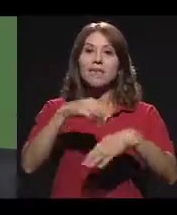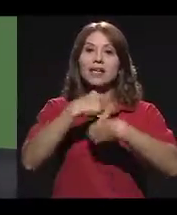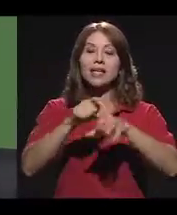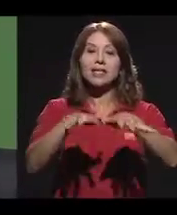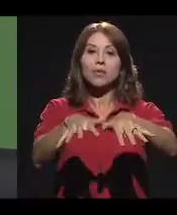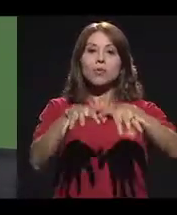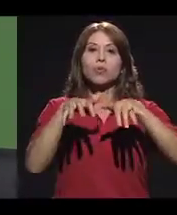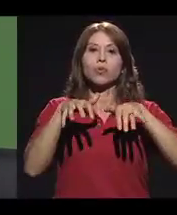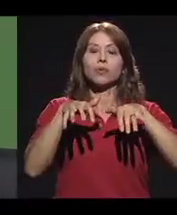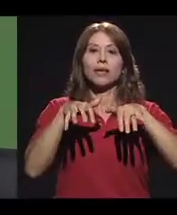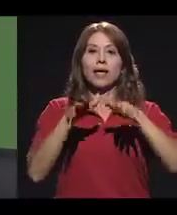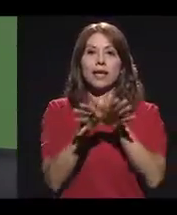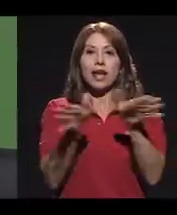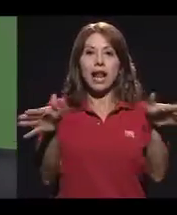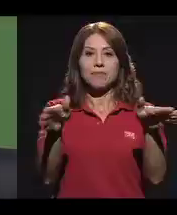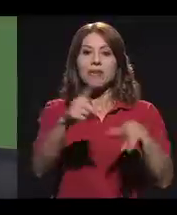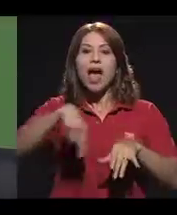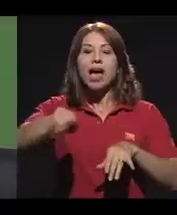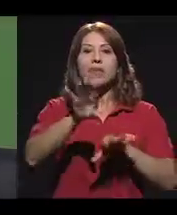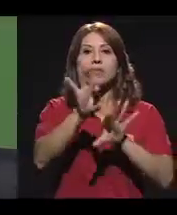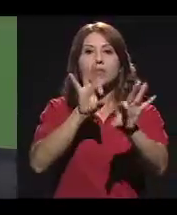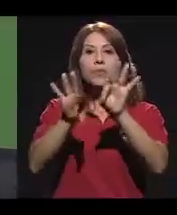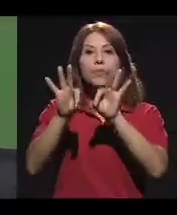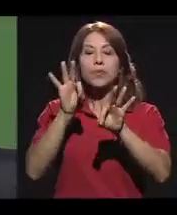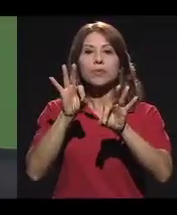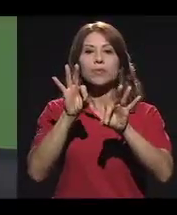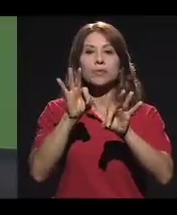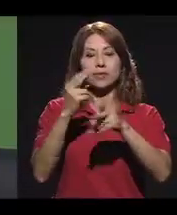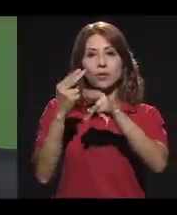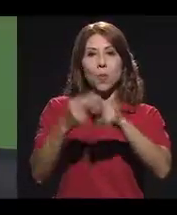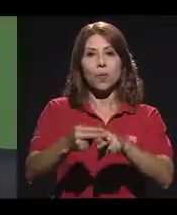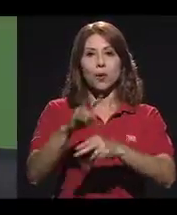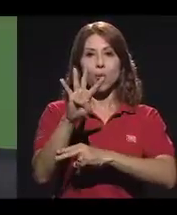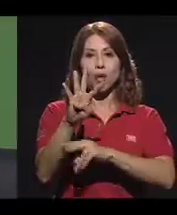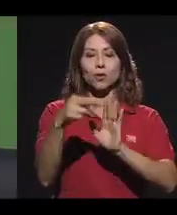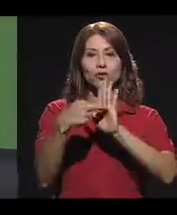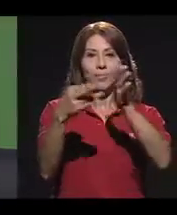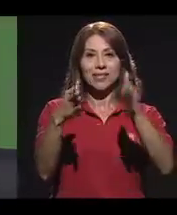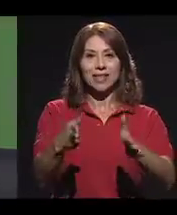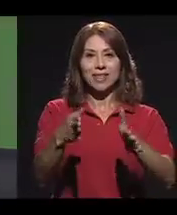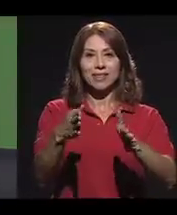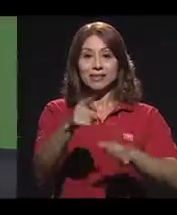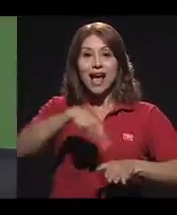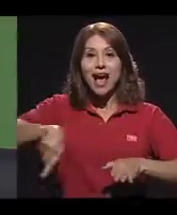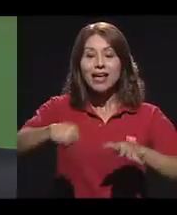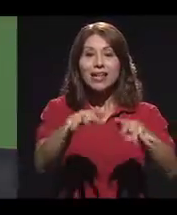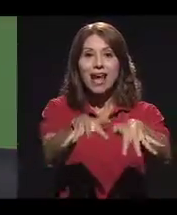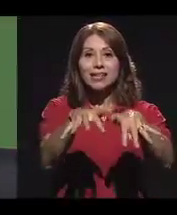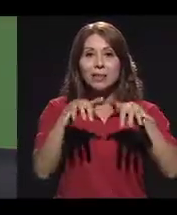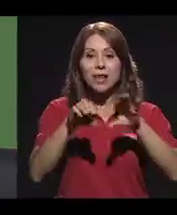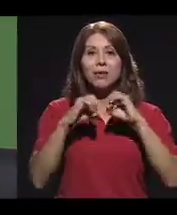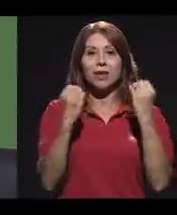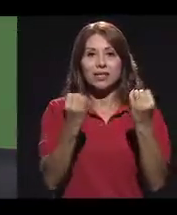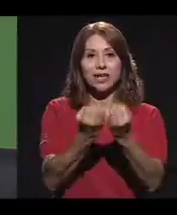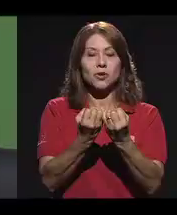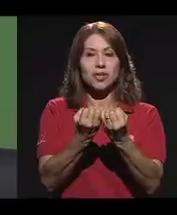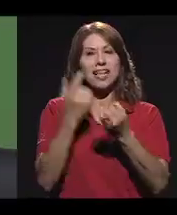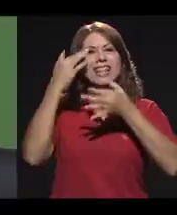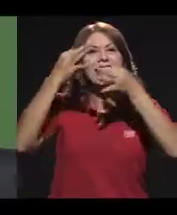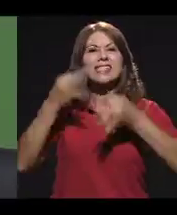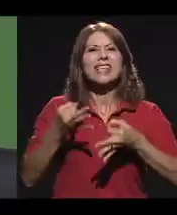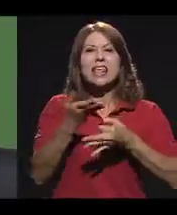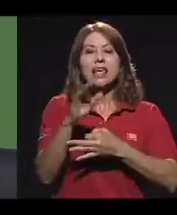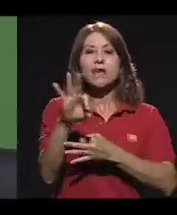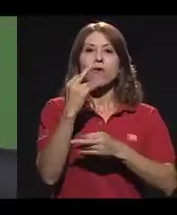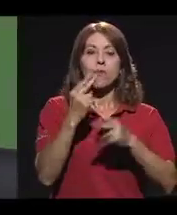en donde se nombran 4 representantes y pues ahí en ese momento la asamblea es la que va a decidir el mecanismo que se va a